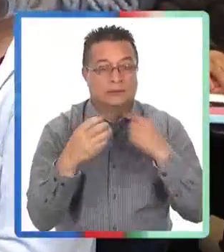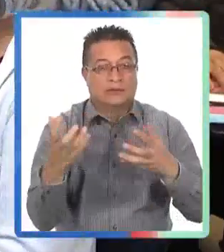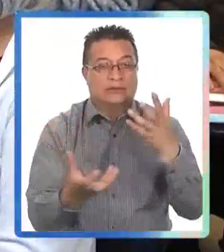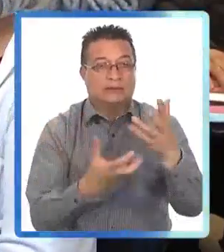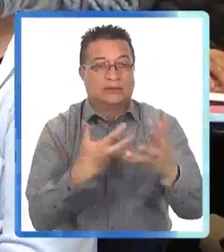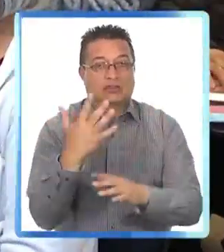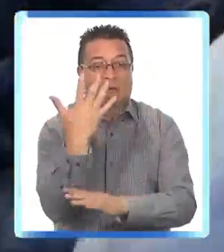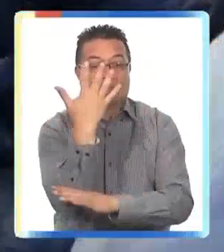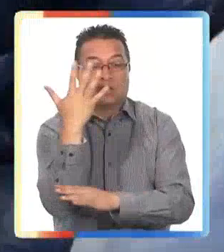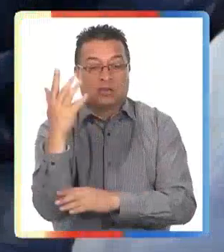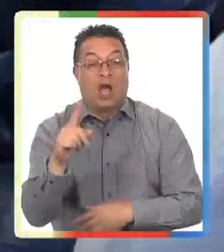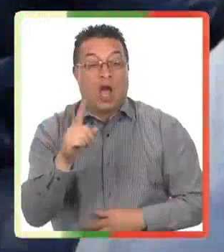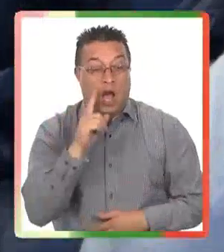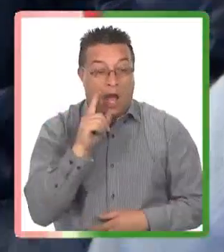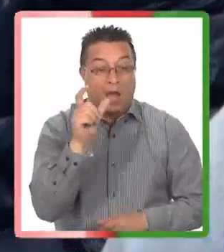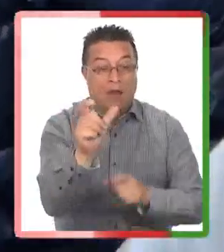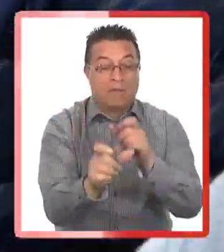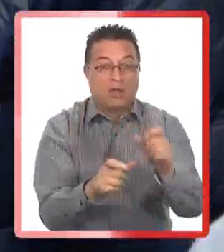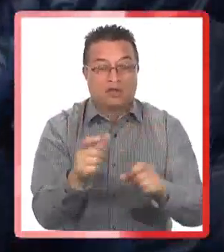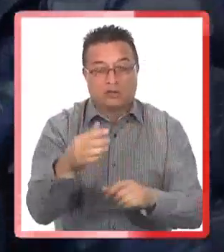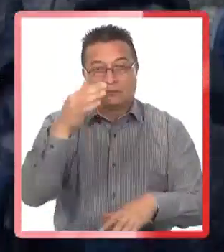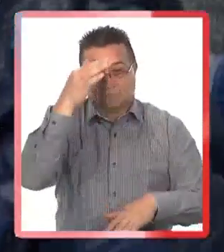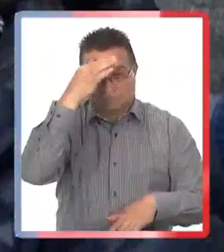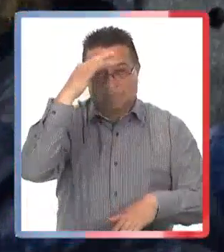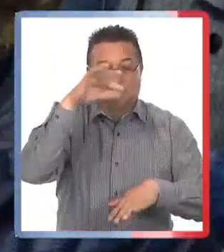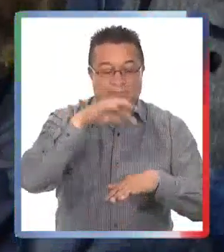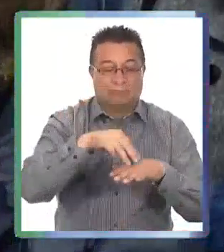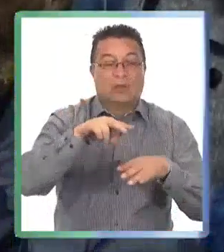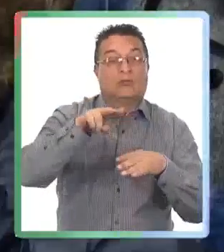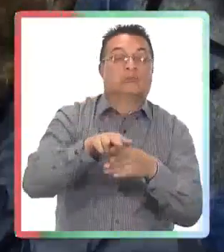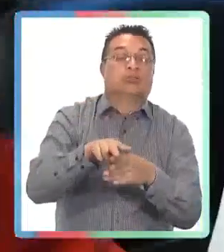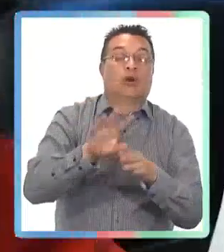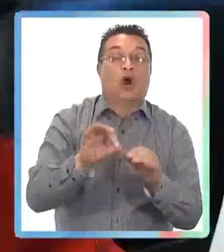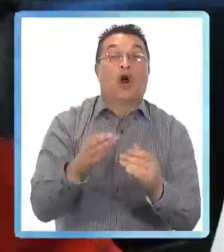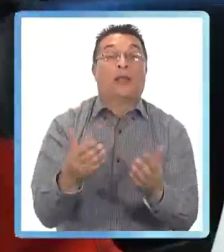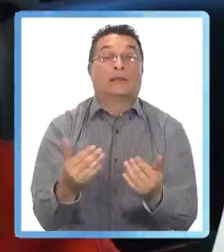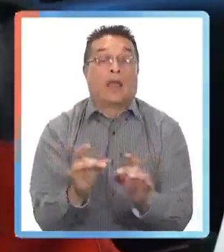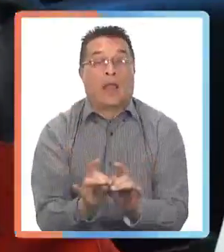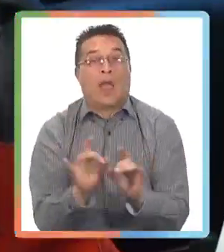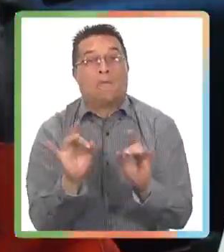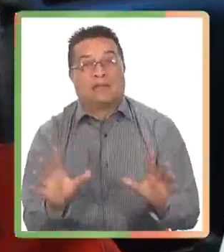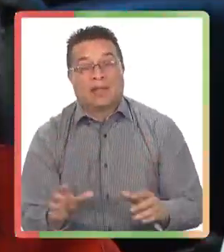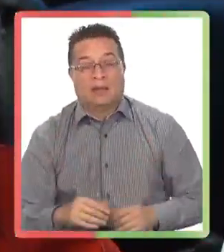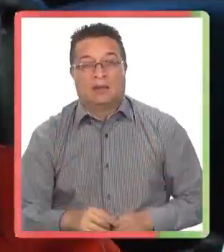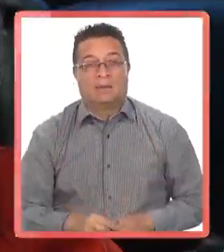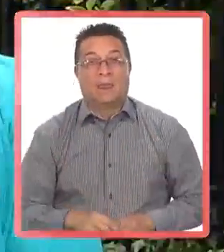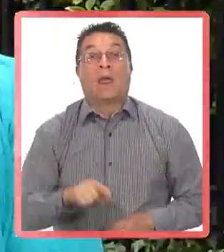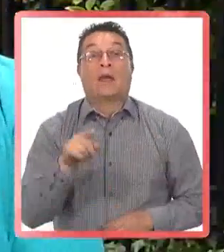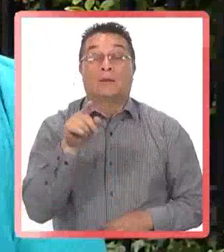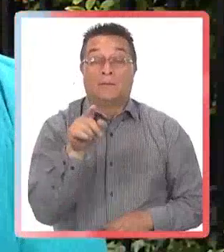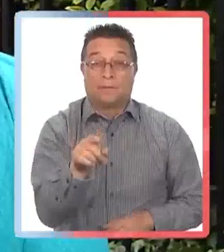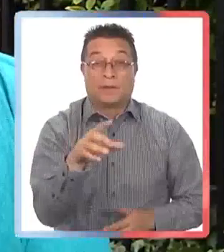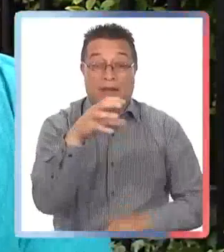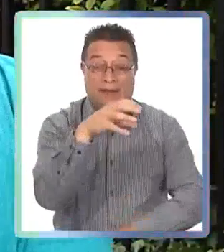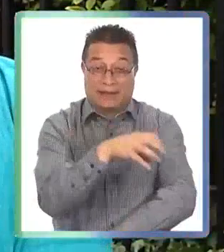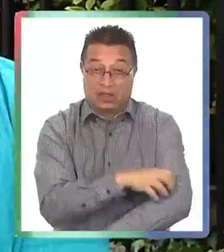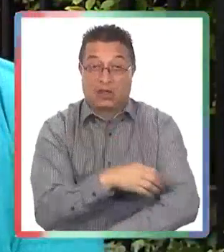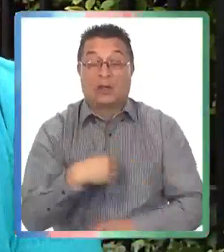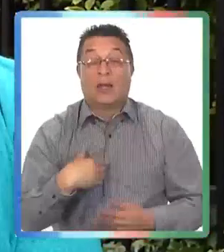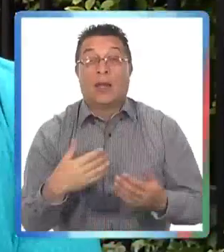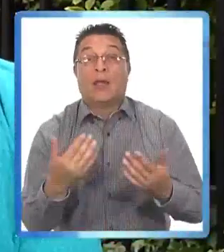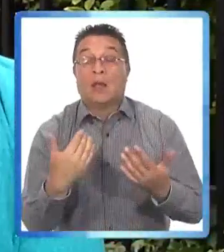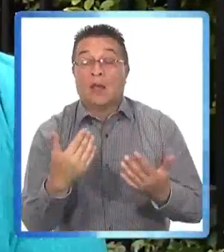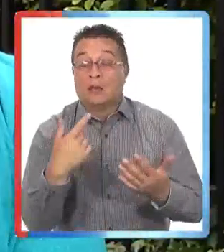los incendios forestales, donde existen personas postradas o con necesidades especiales. Para la región se